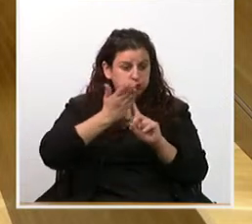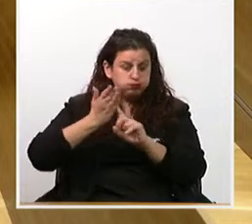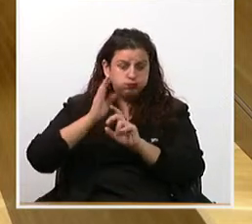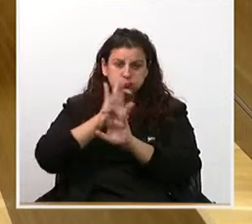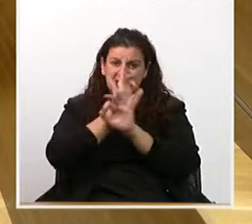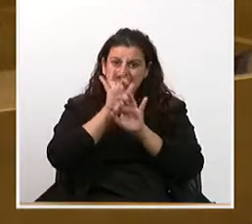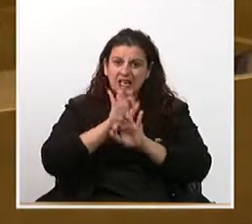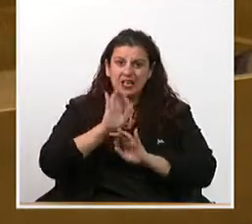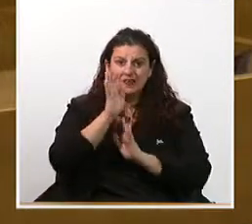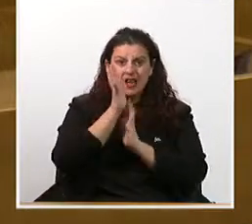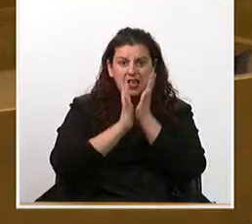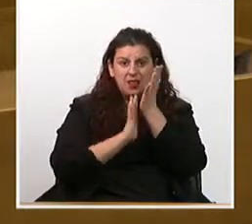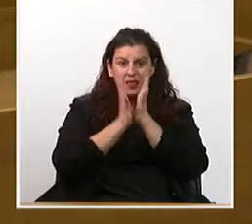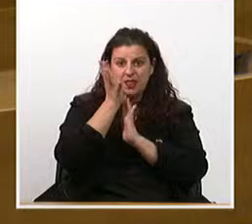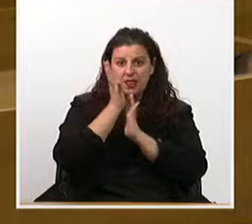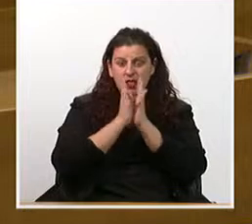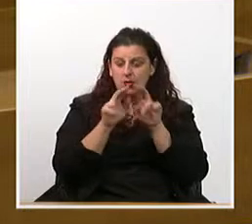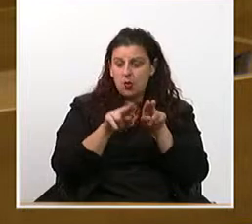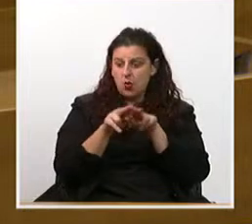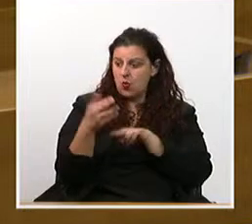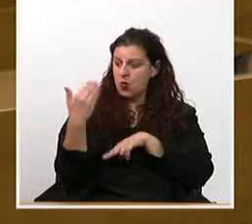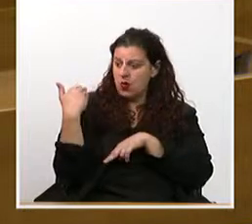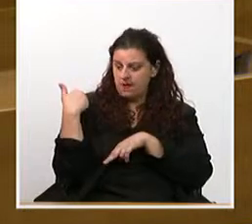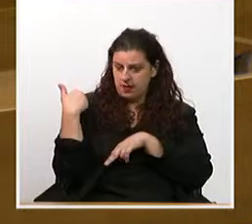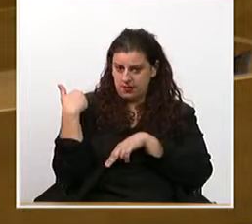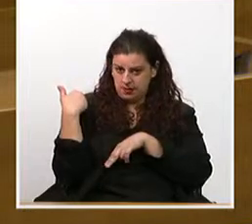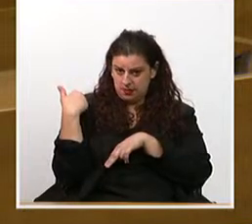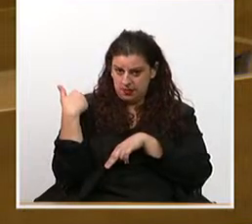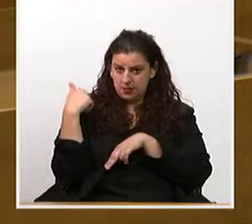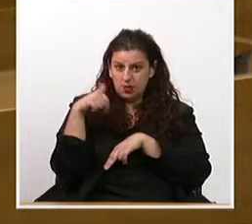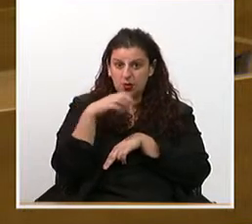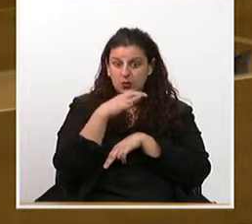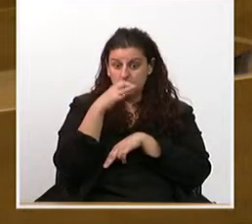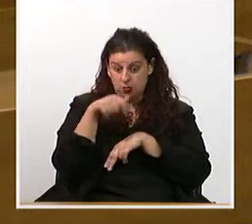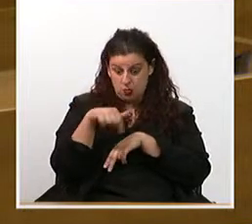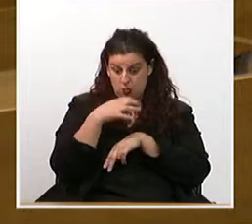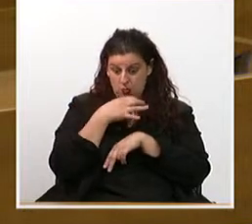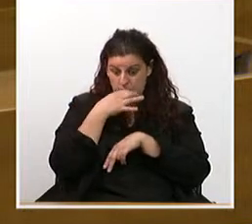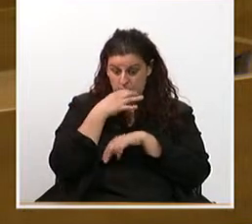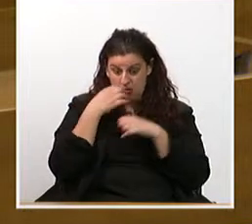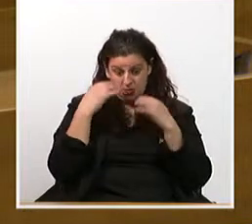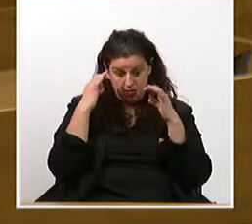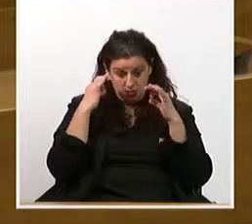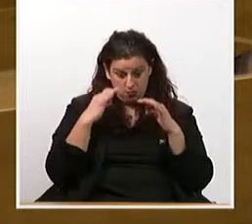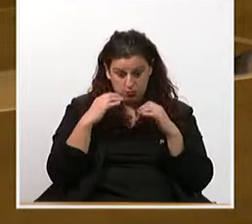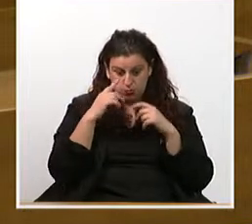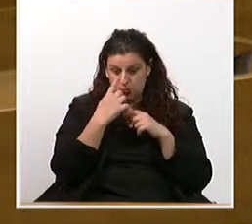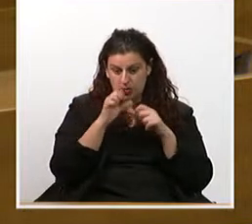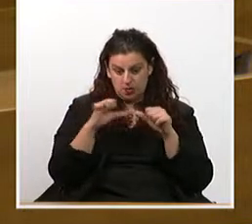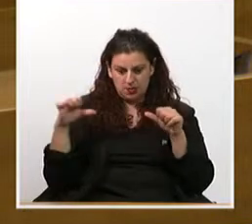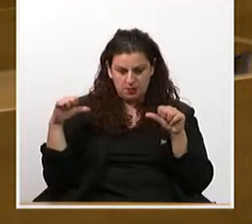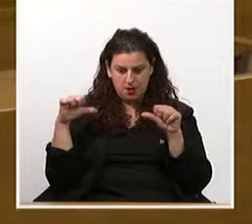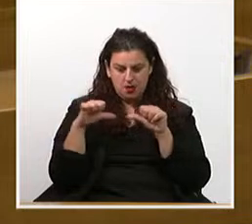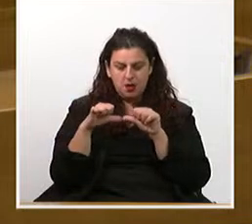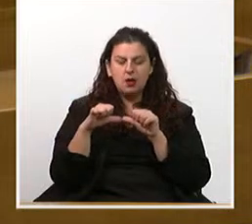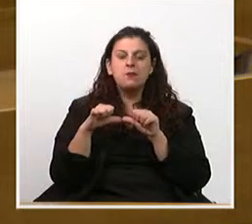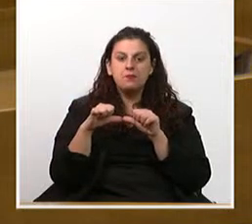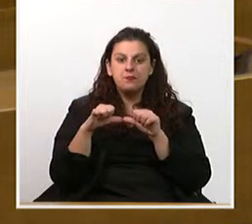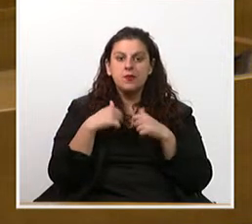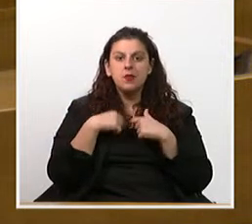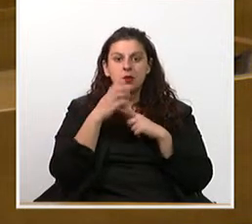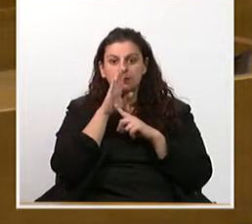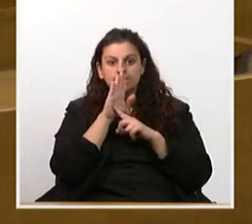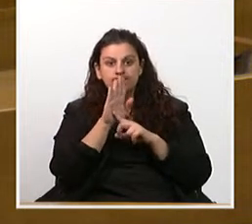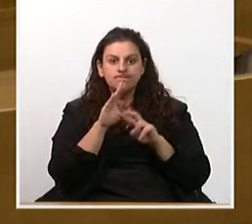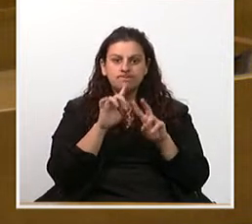incendio del jueves pasado esta tarde hará precisamente una semana en nombre de mi grupo parlamentario vox